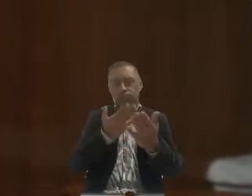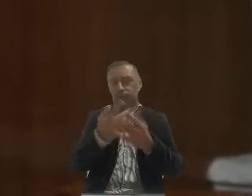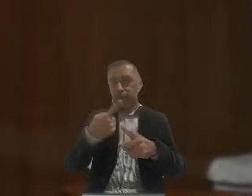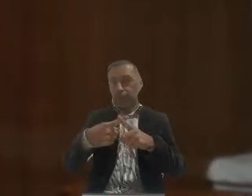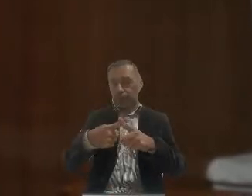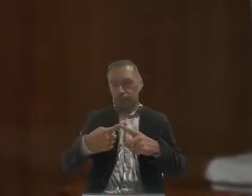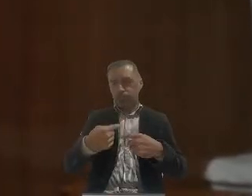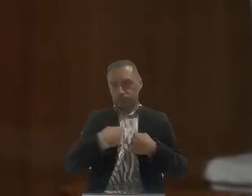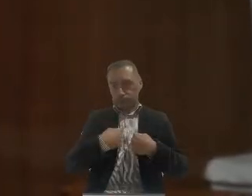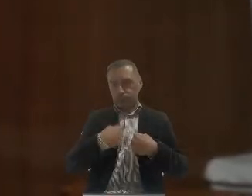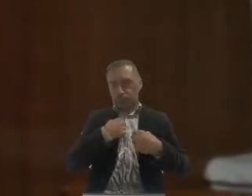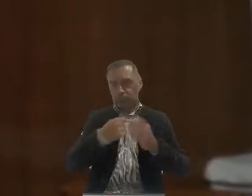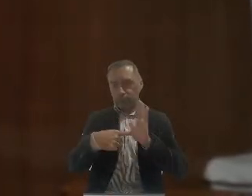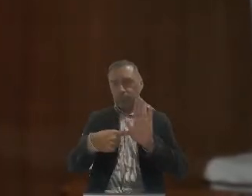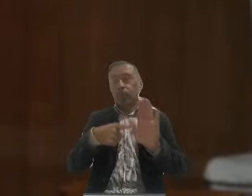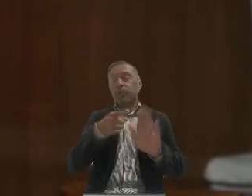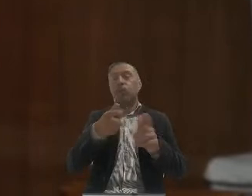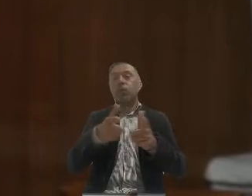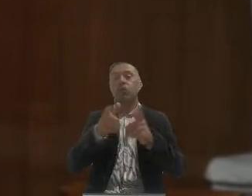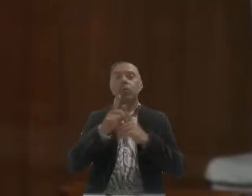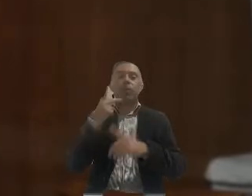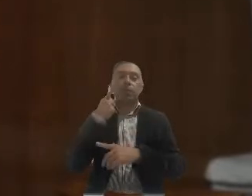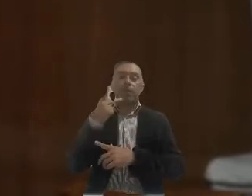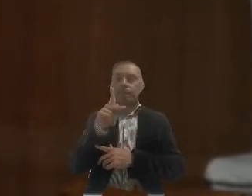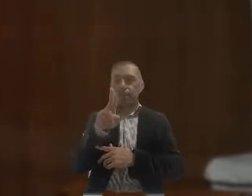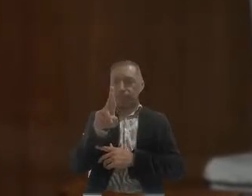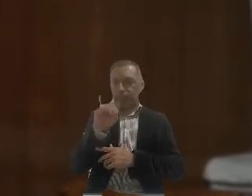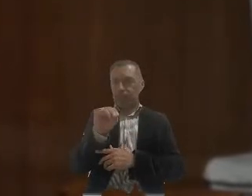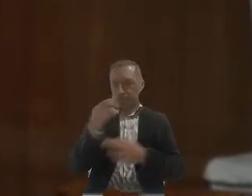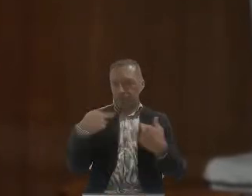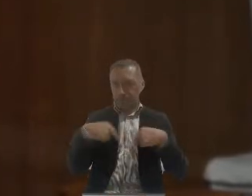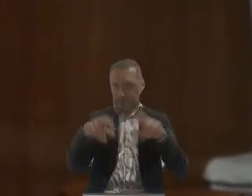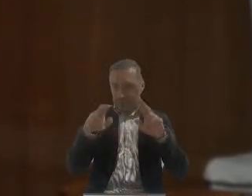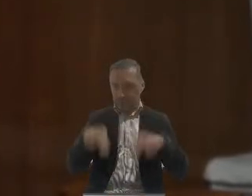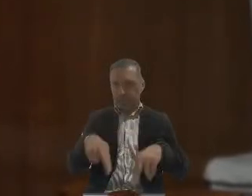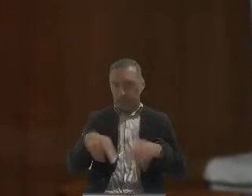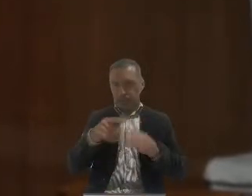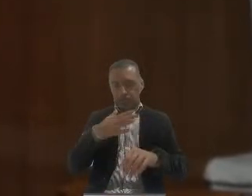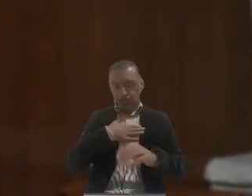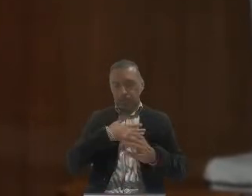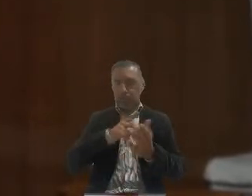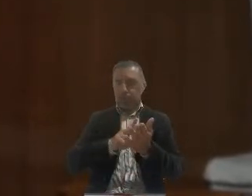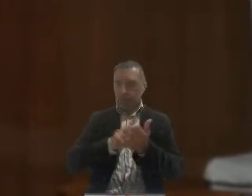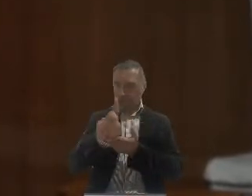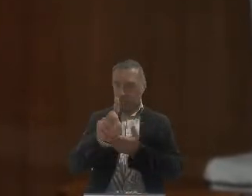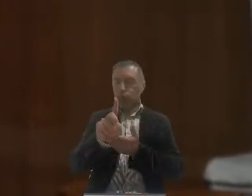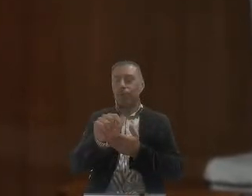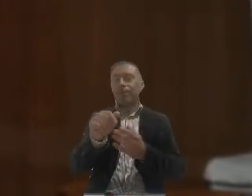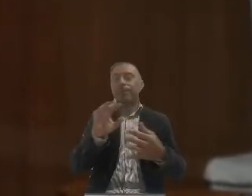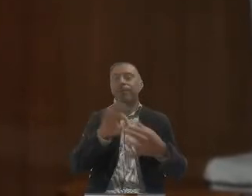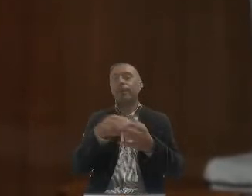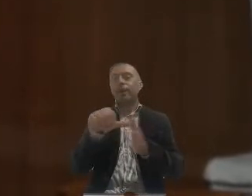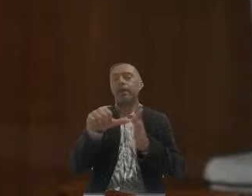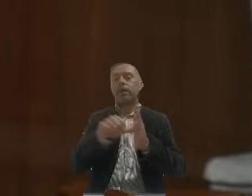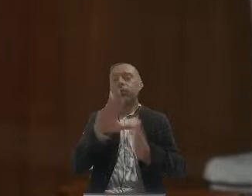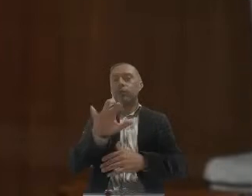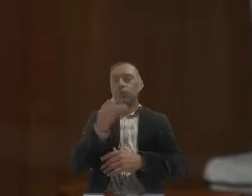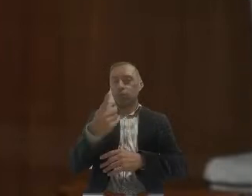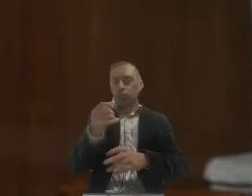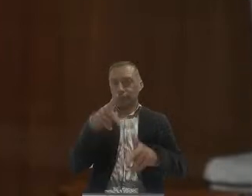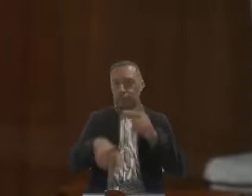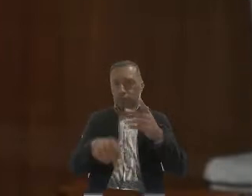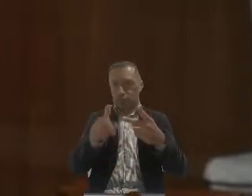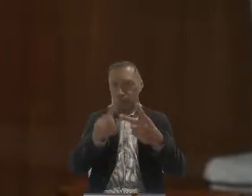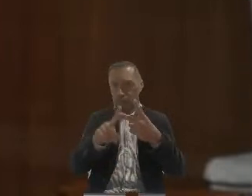del Grupo Parlamentario del Partido Revolucionario Institucional en el ejercicio del derecho dispuesto en los artículos 51, fracción segunda de la